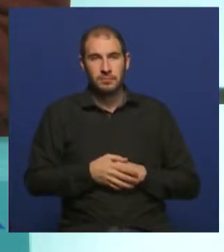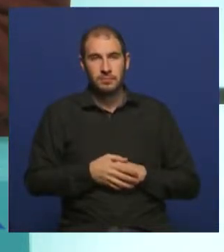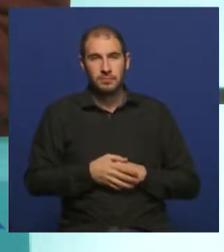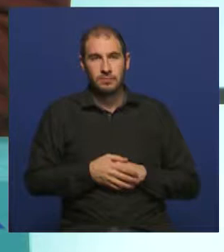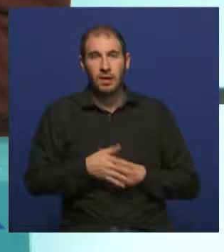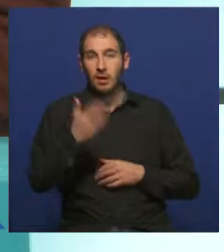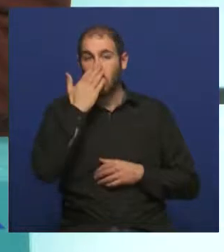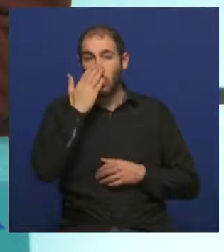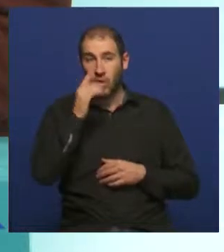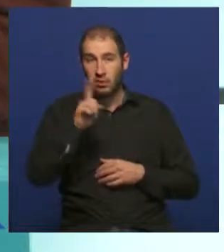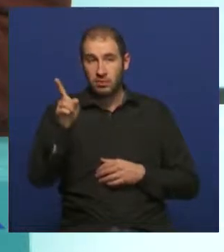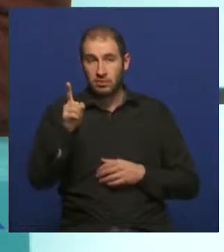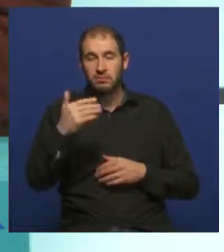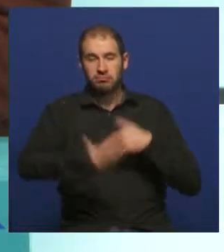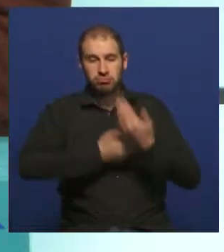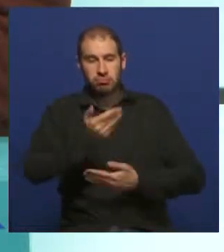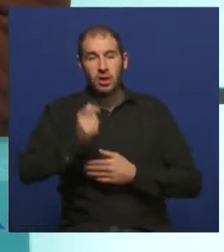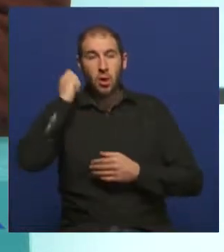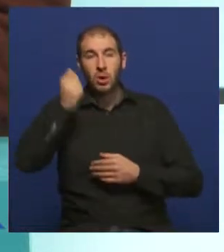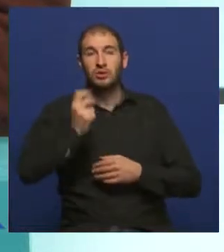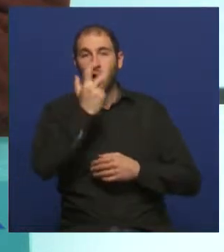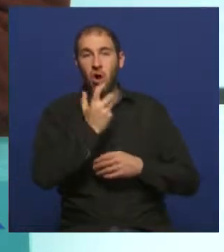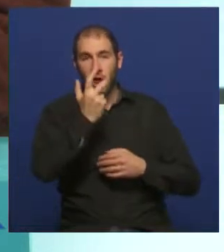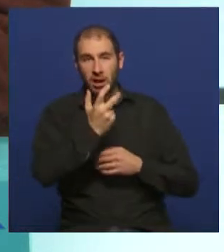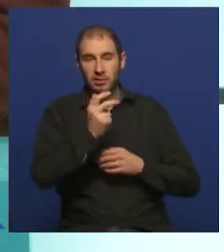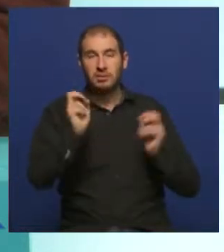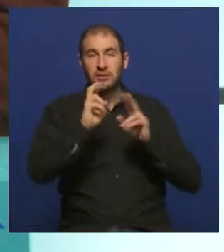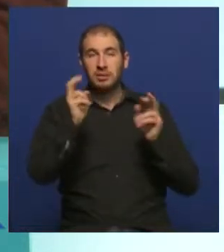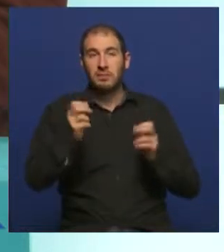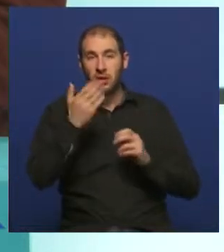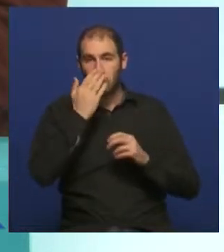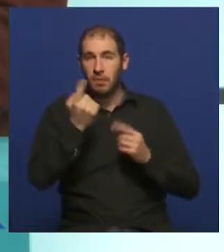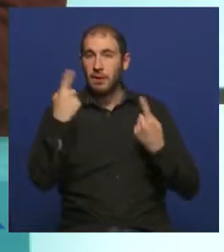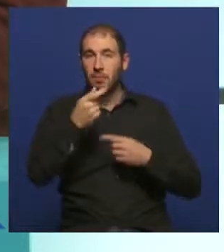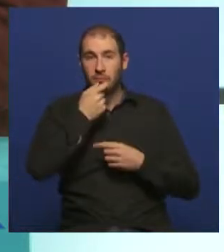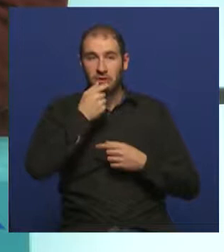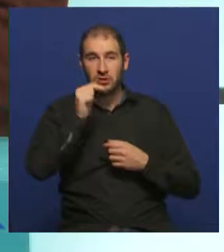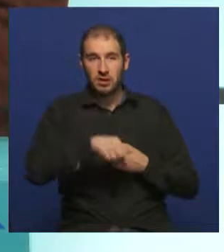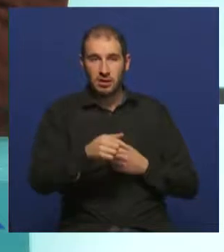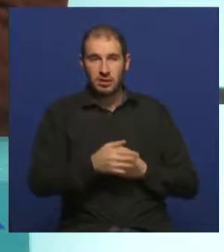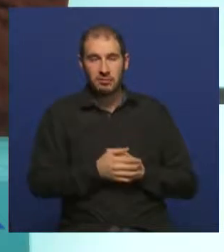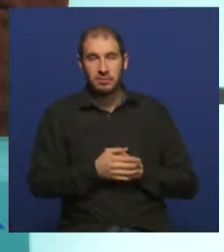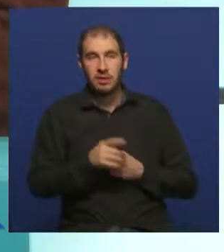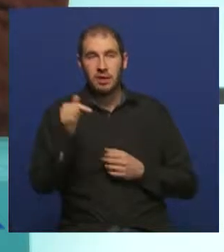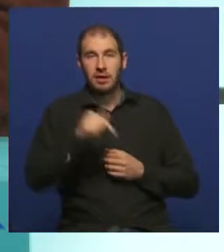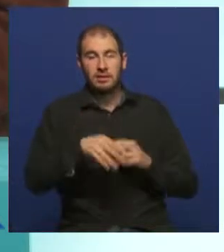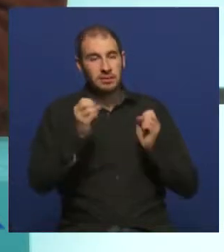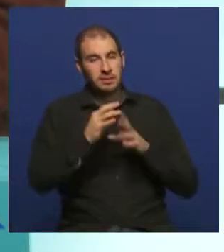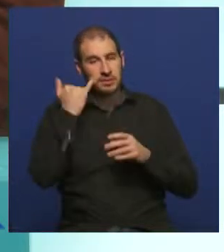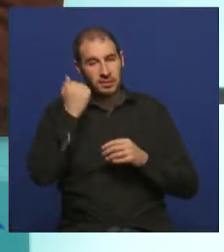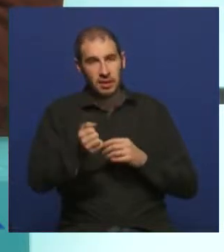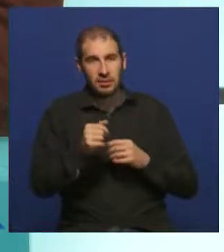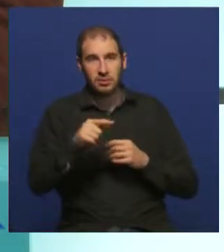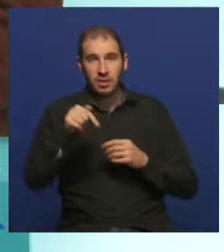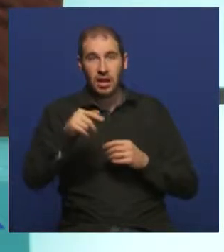en Córdoba avanzada ya para juicio oral la causa de Córdoba, pero la de Mendoza era la que ya había llegado es más,